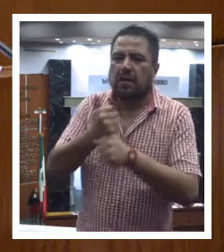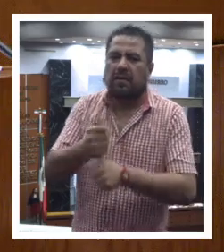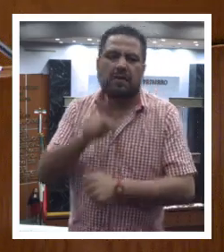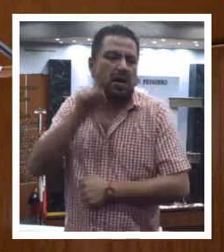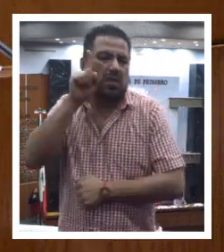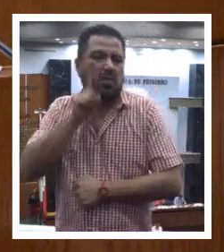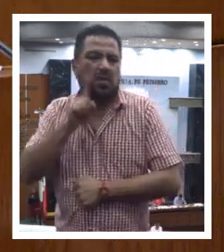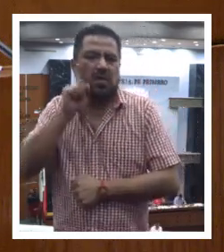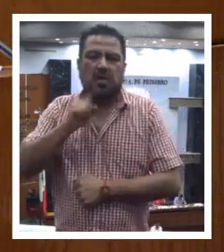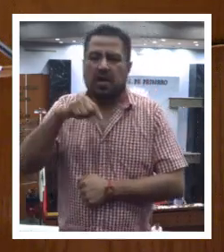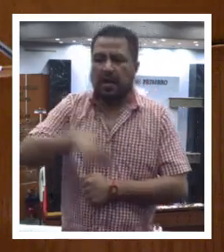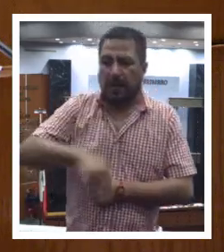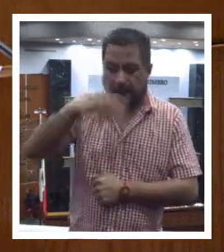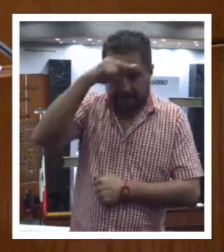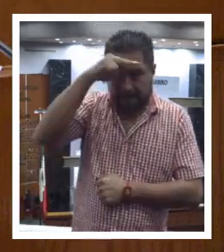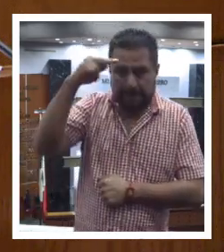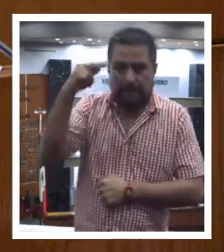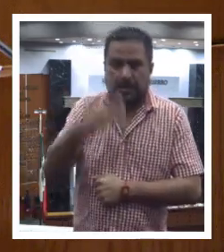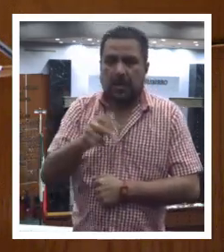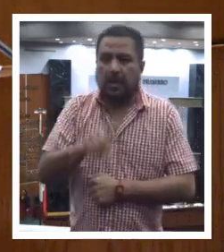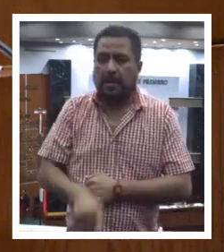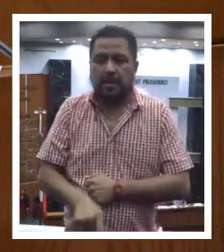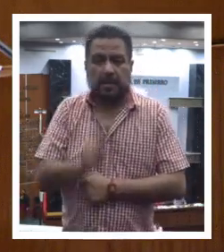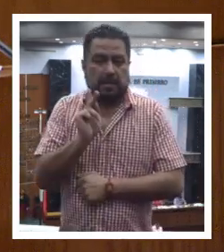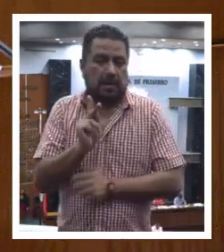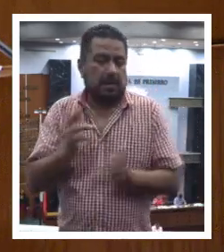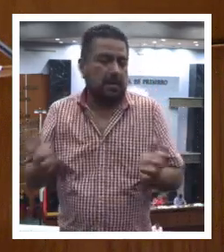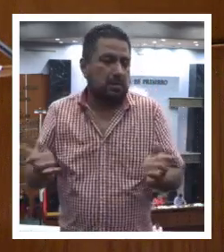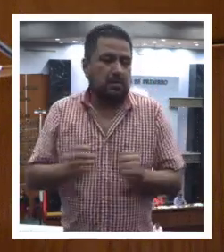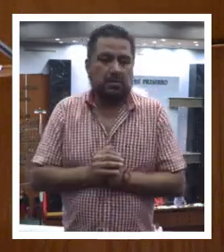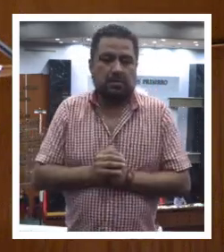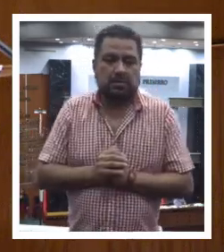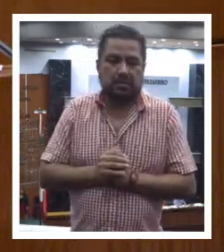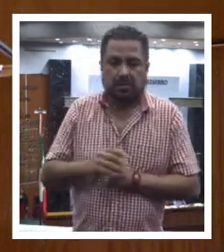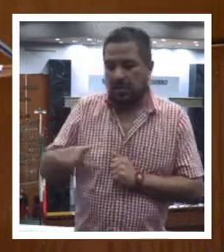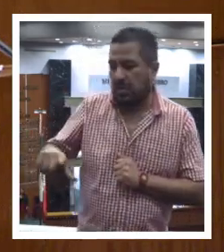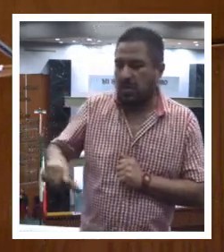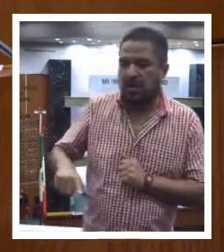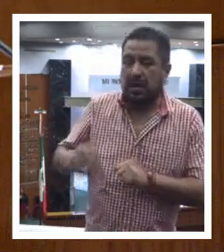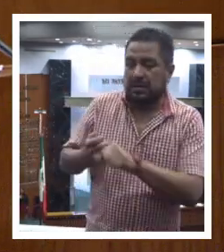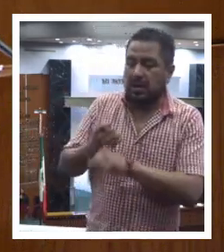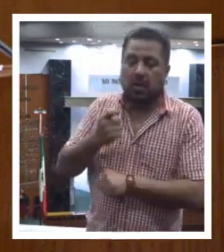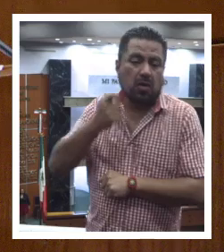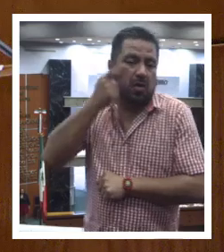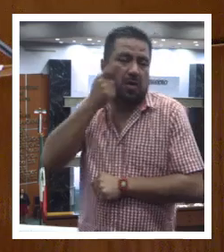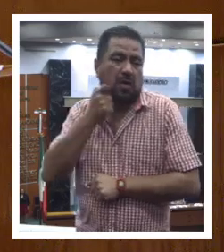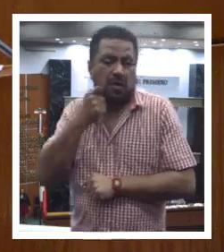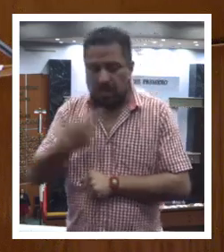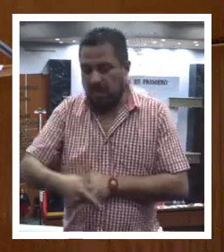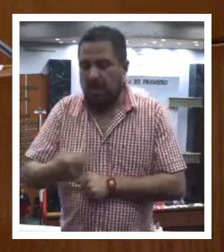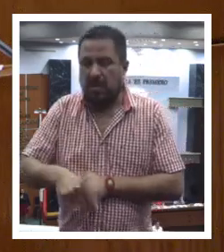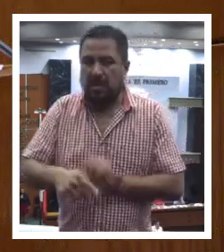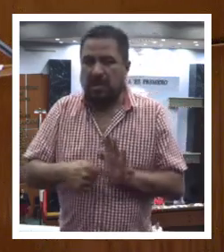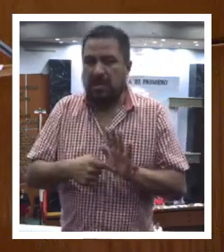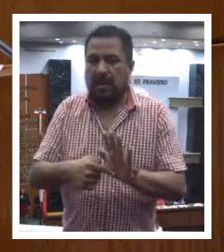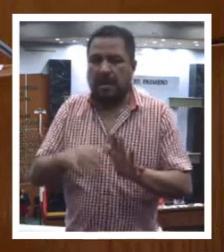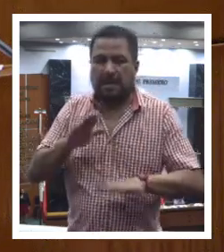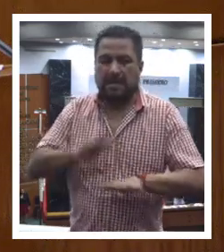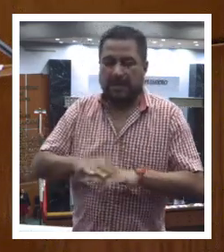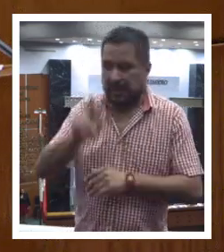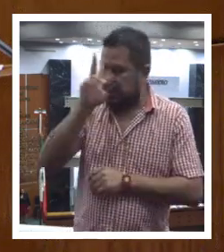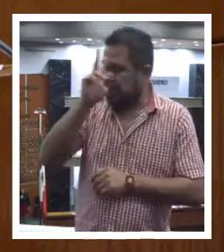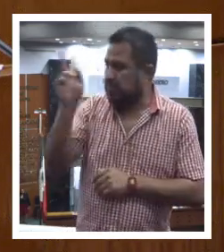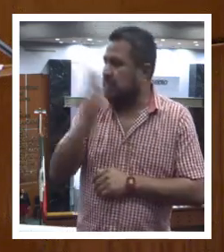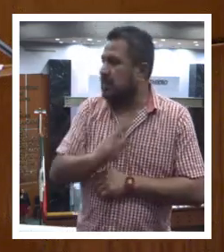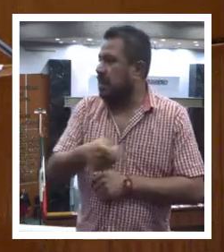nuestro México querido. Pero sobre todo, que en un estado como Guerrero, donde es visible la